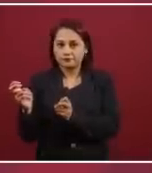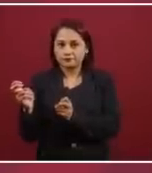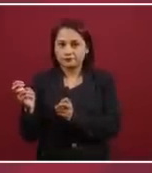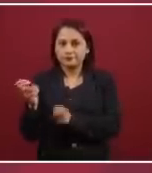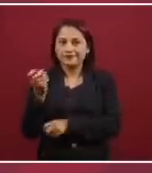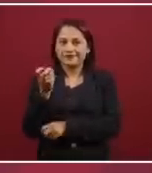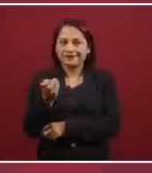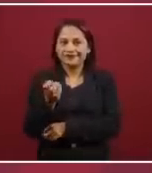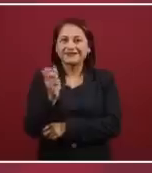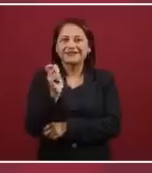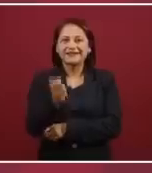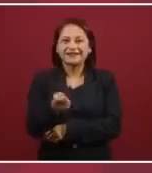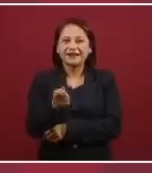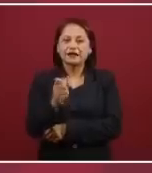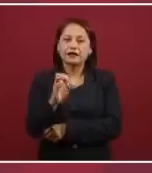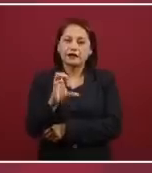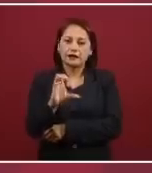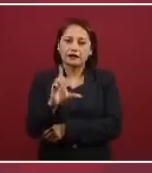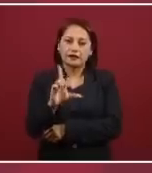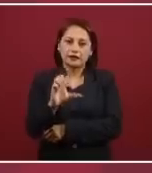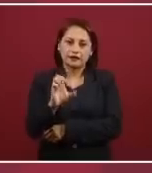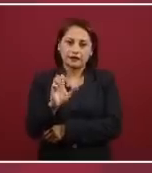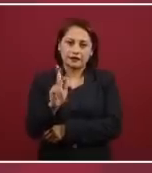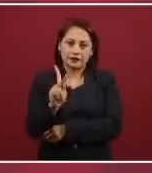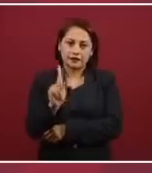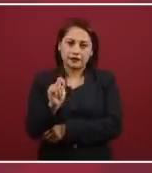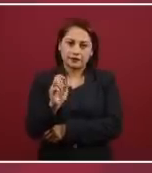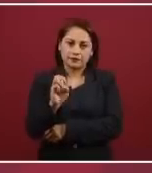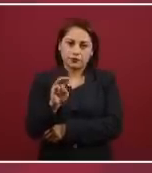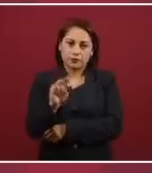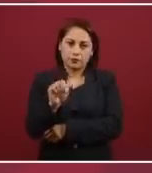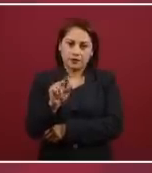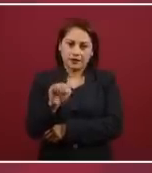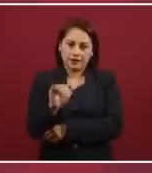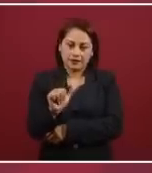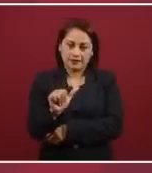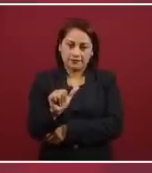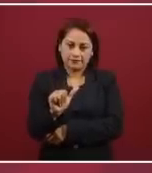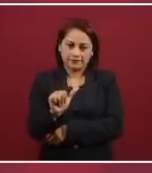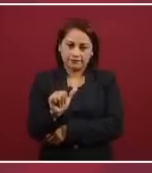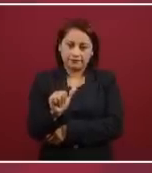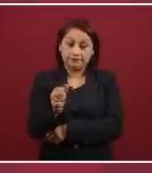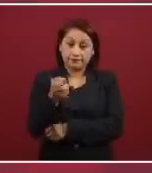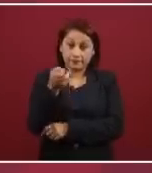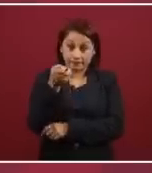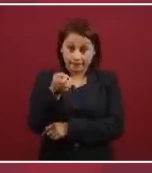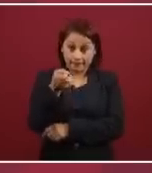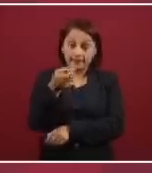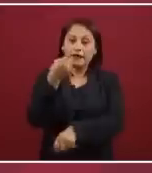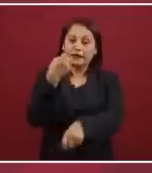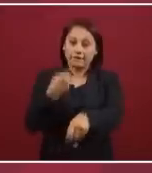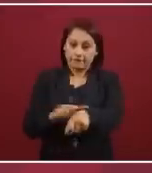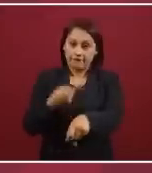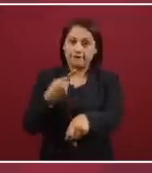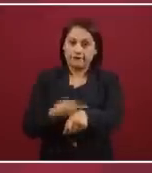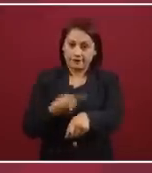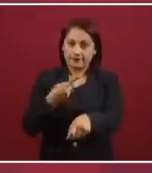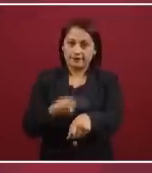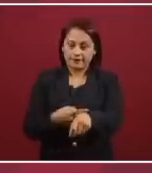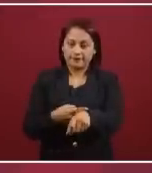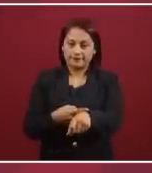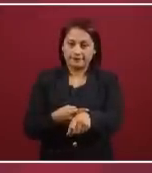Cleptomanía, ¿no? O sea, bueno, esa enfermedad es la que hay que